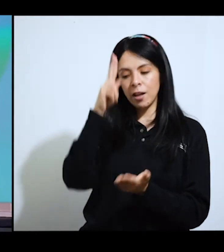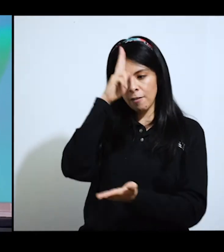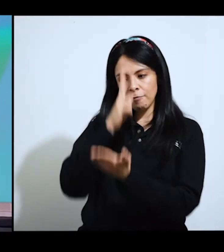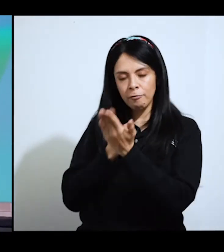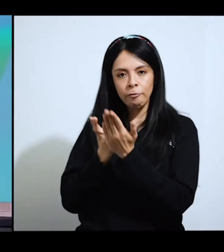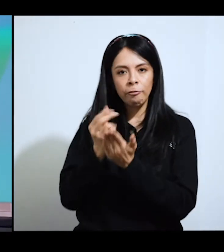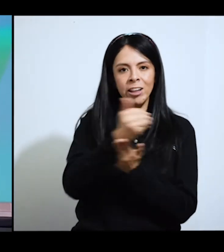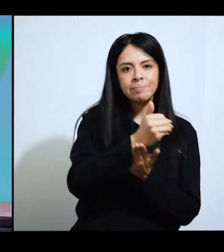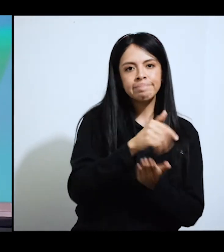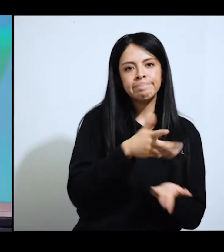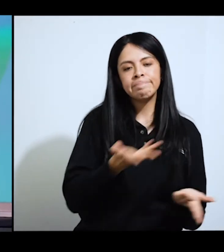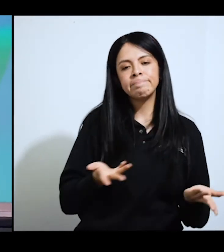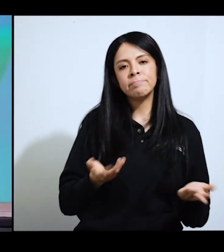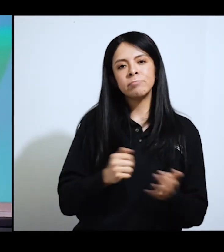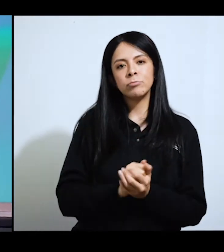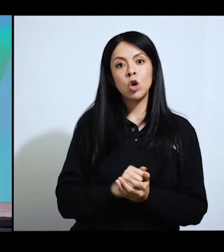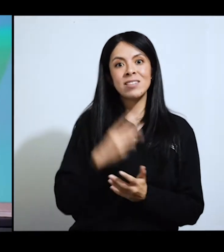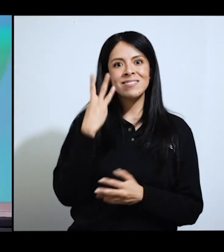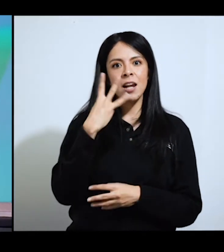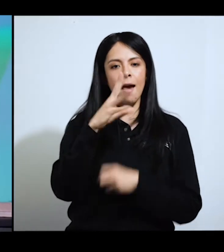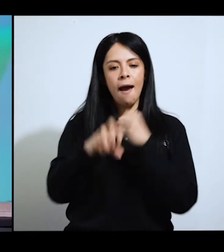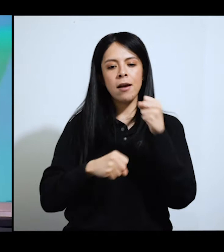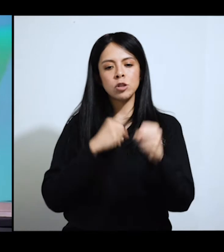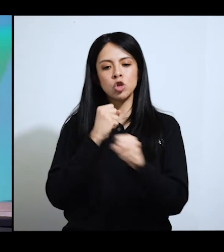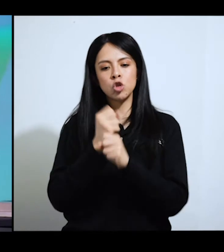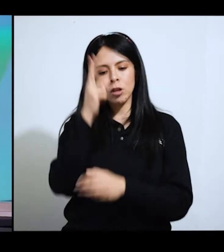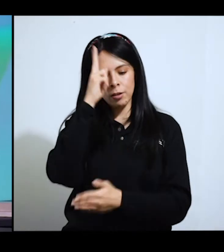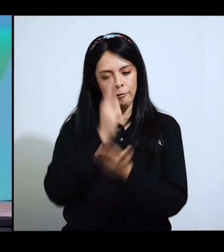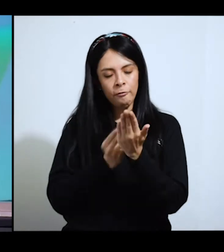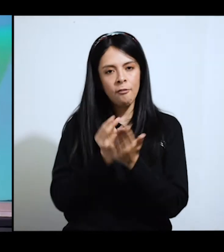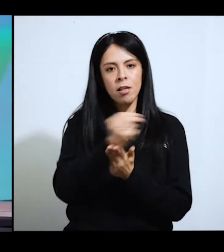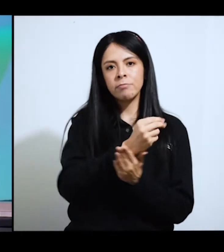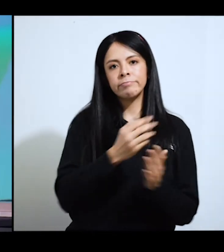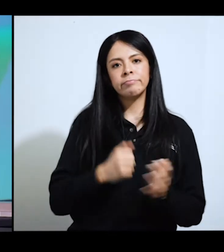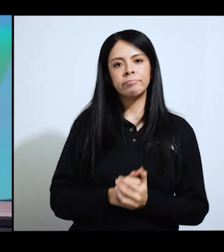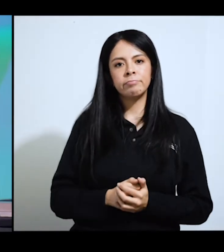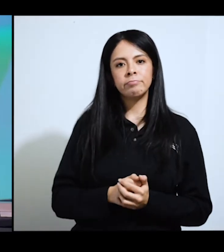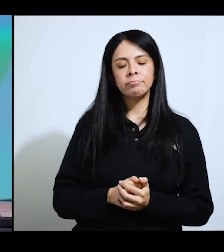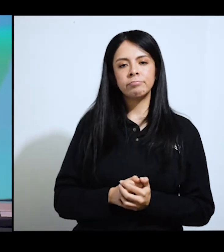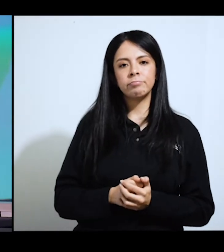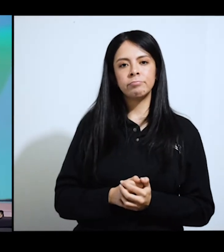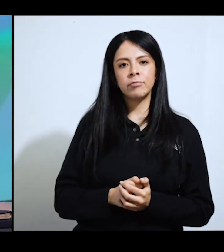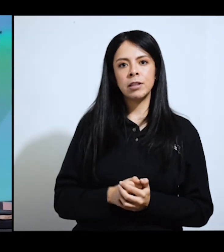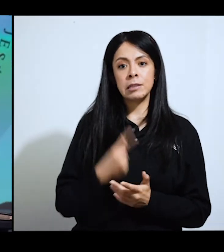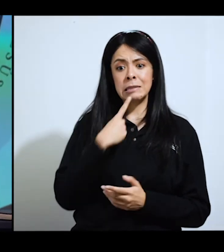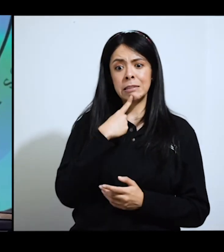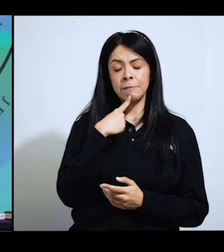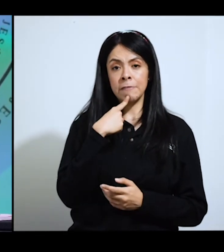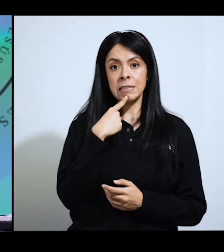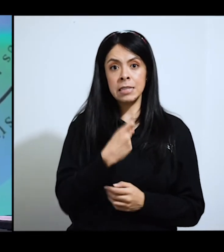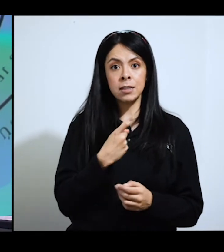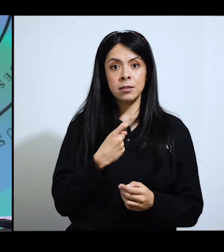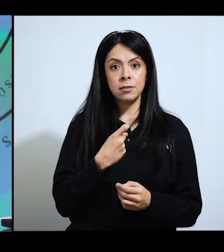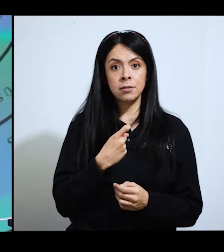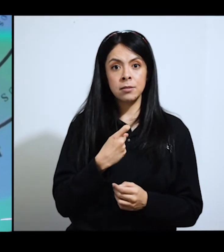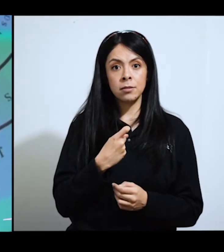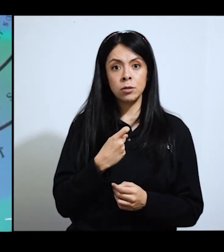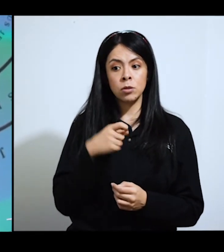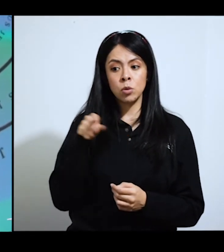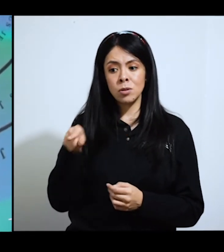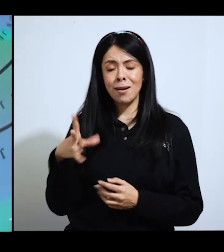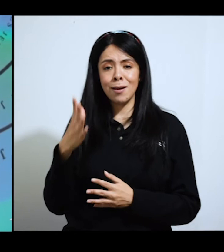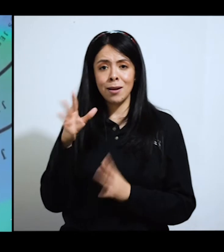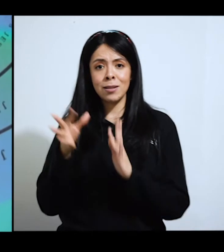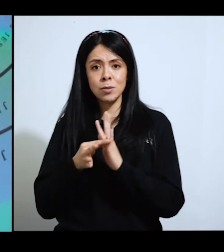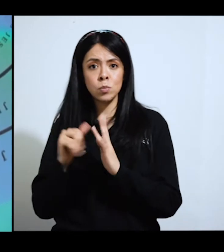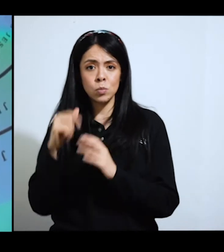años de infidelidad. Y esto es una tormenta terrible, humillante, vergonzoso y duro para una esposa